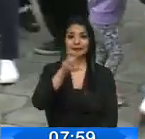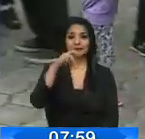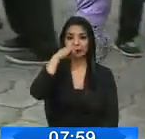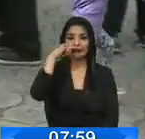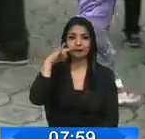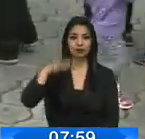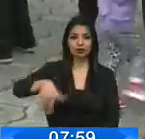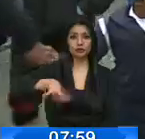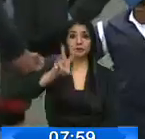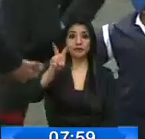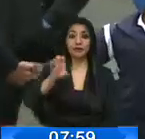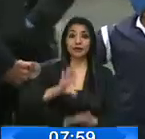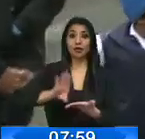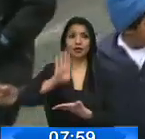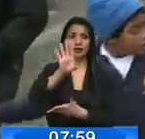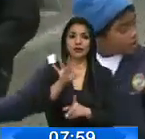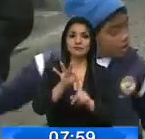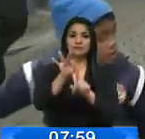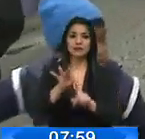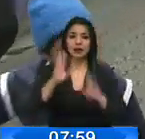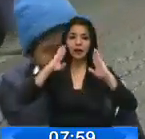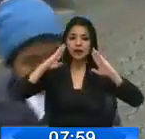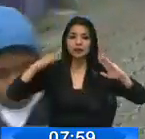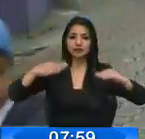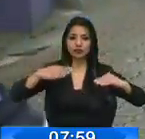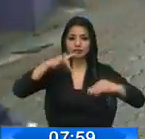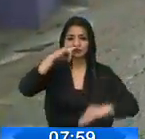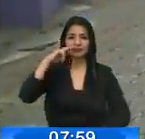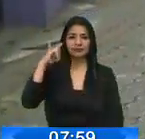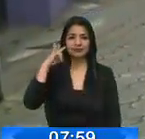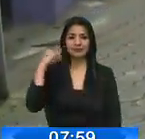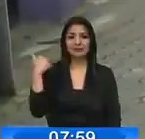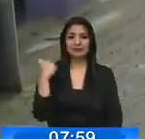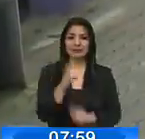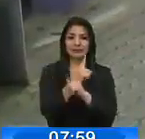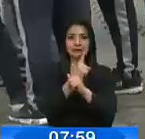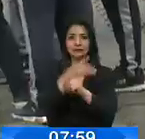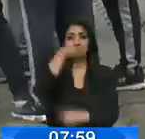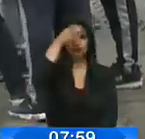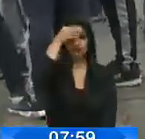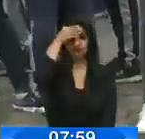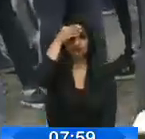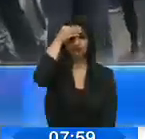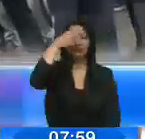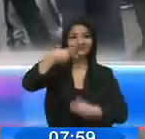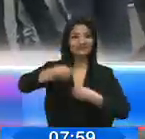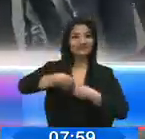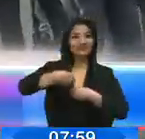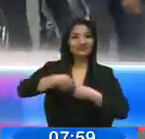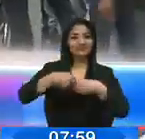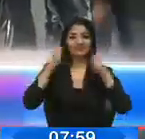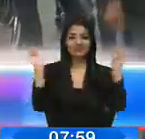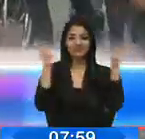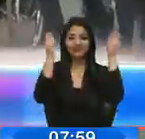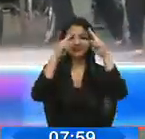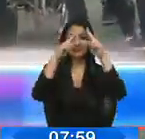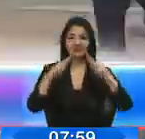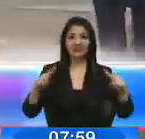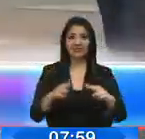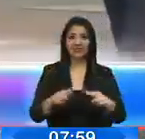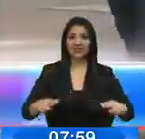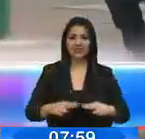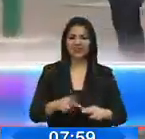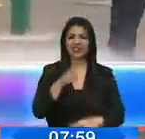de 20 colegios especializados en atención de pequeños y jóvenes con discapacidad intelectual, quienes participaron del agasajo navideño realizado por